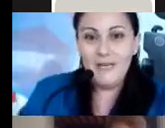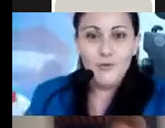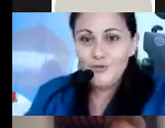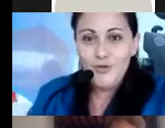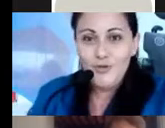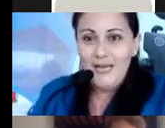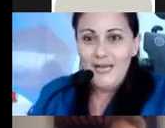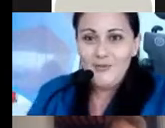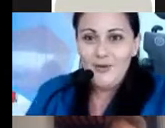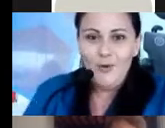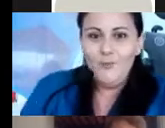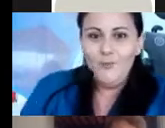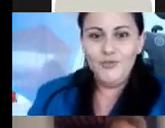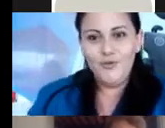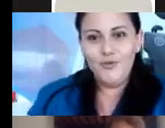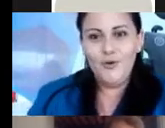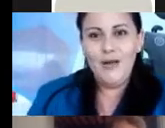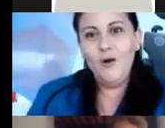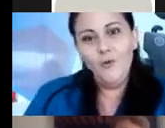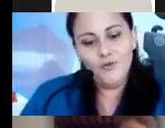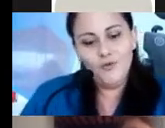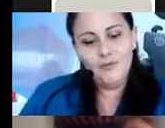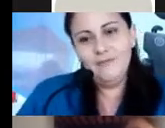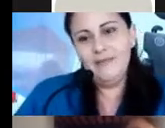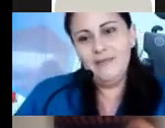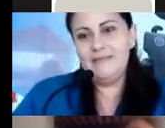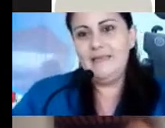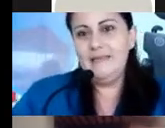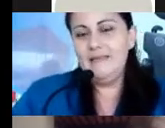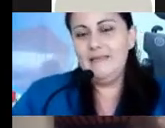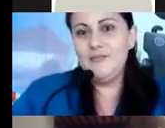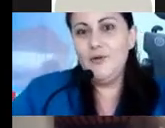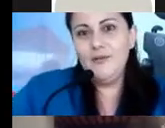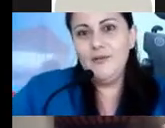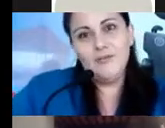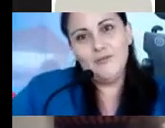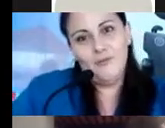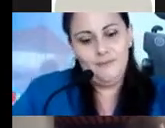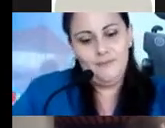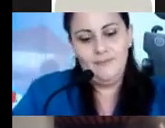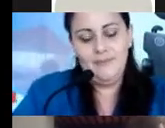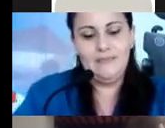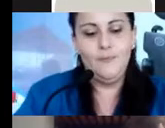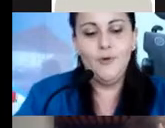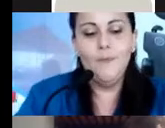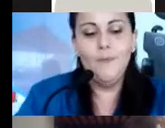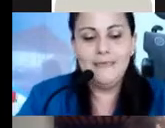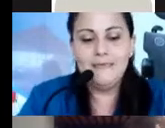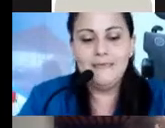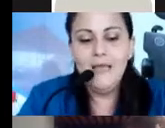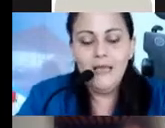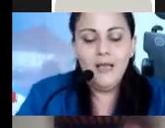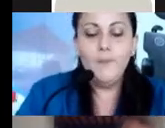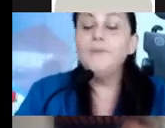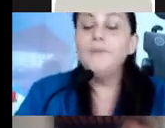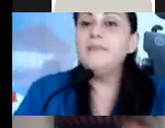o tienen mucho tono alto o mucho tono bajo o son distónicos, que son un poco